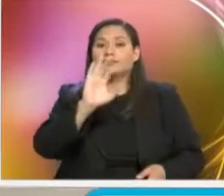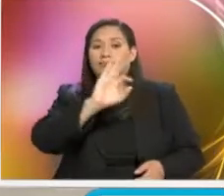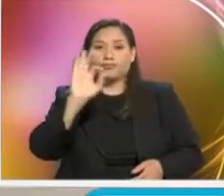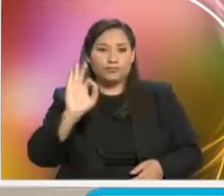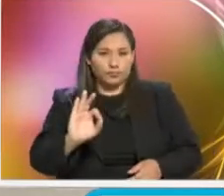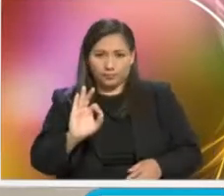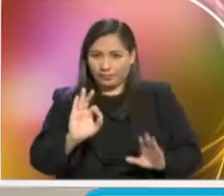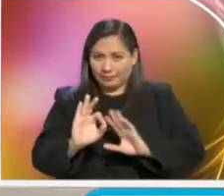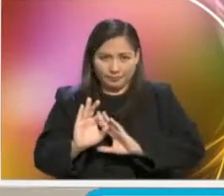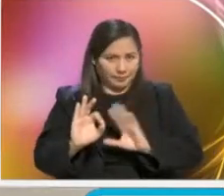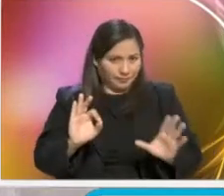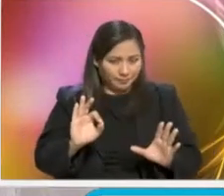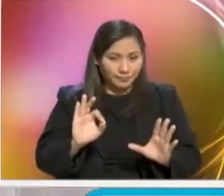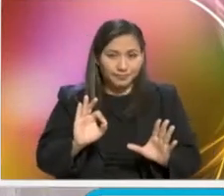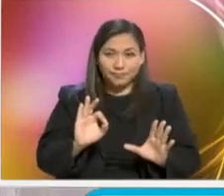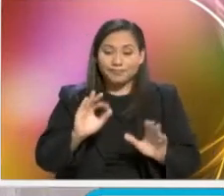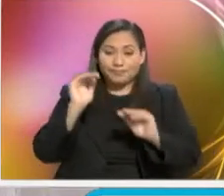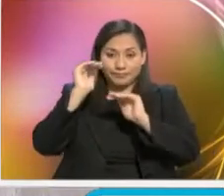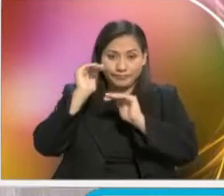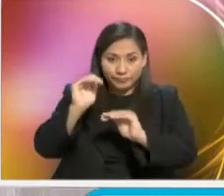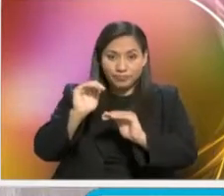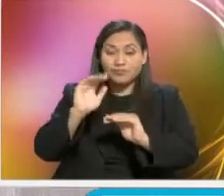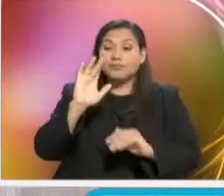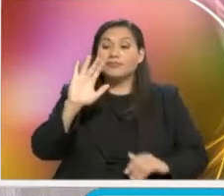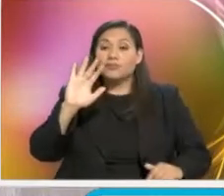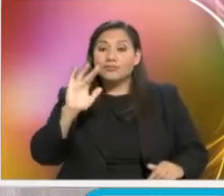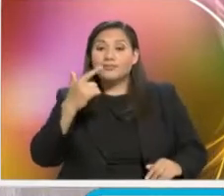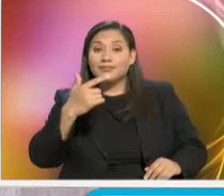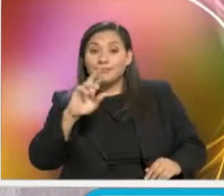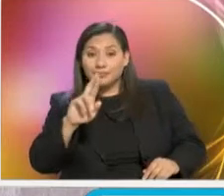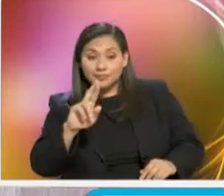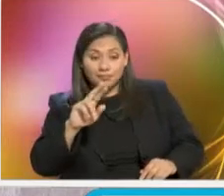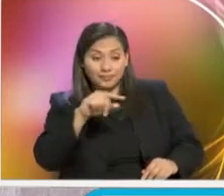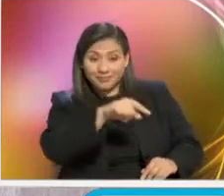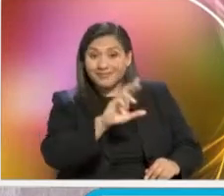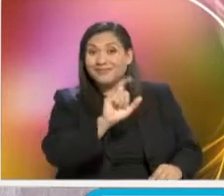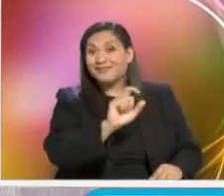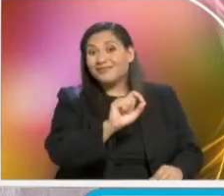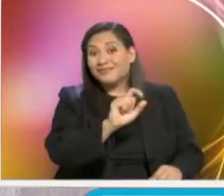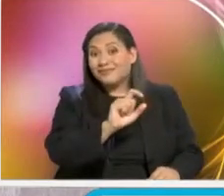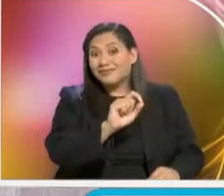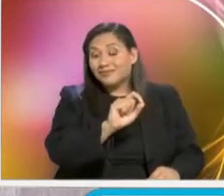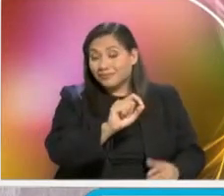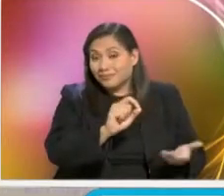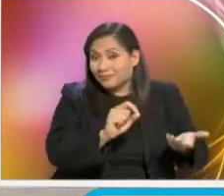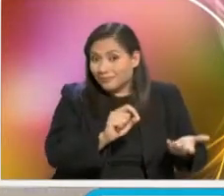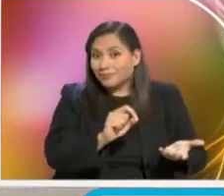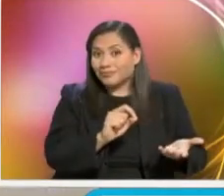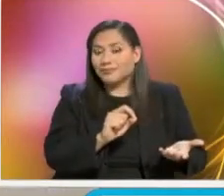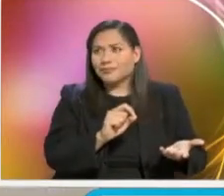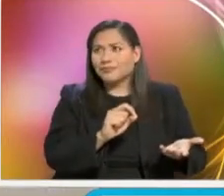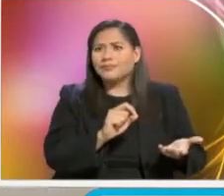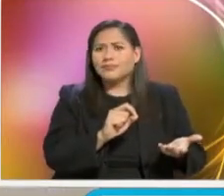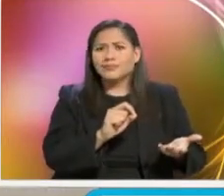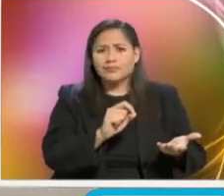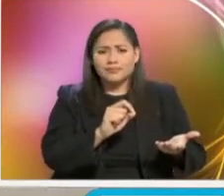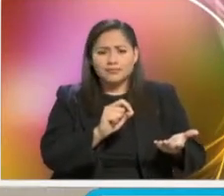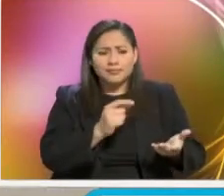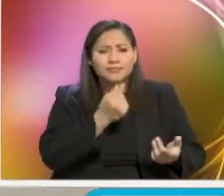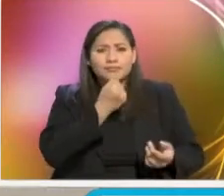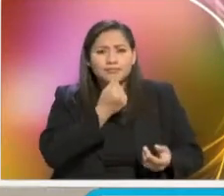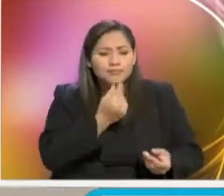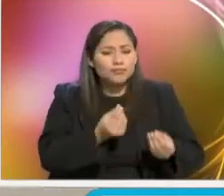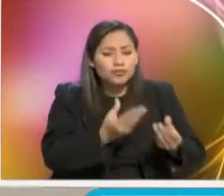calorías totales, es decir, no más de 50 gramos. Y ya este tiene 20. Y este tiene 20. Imagínate. Entonces, ¿cuánto le estás dando a tus